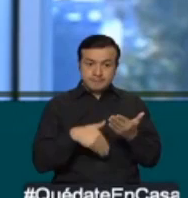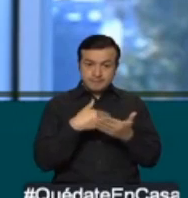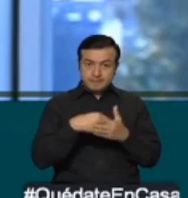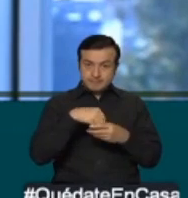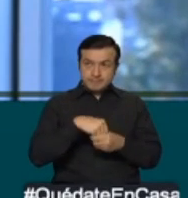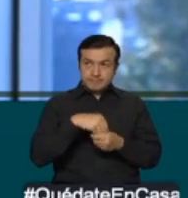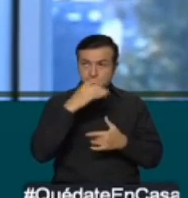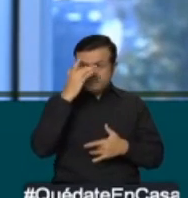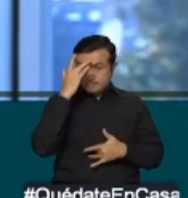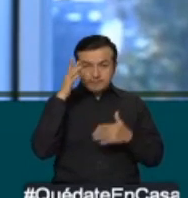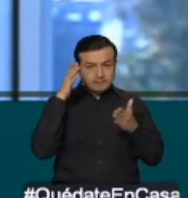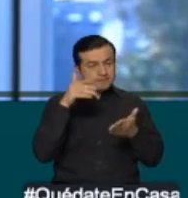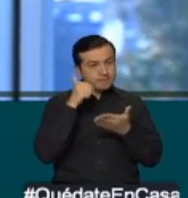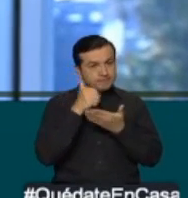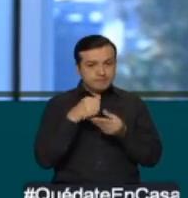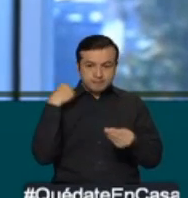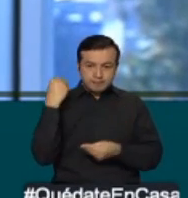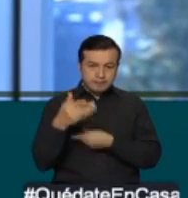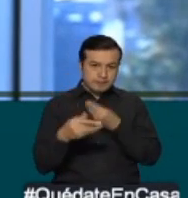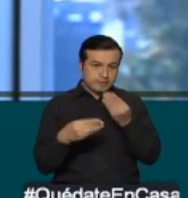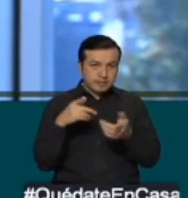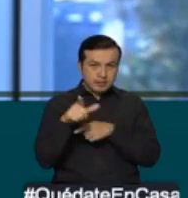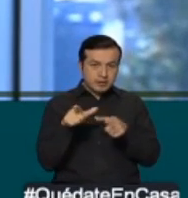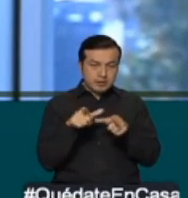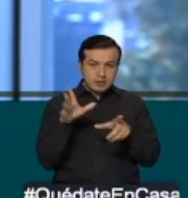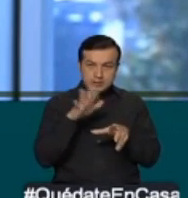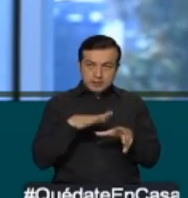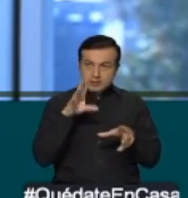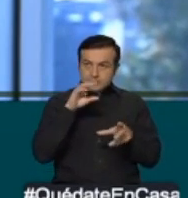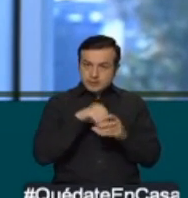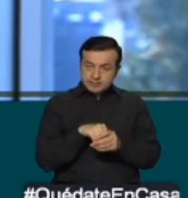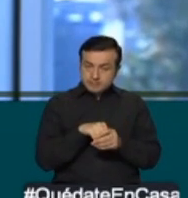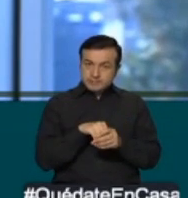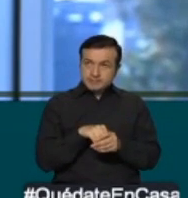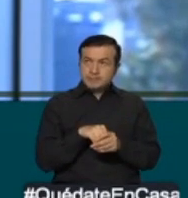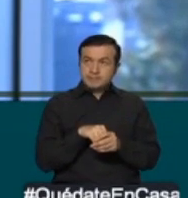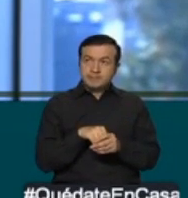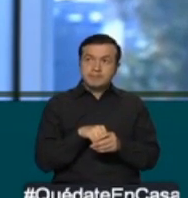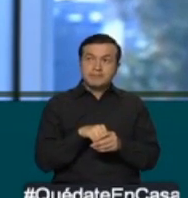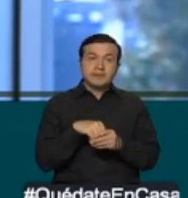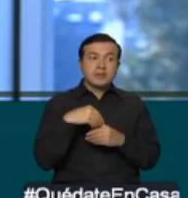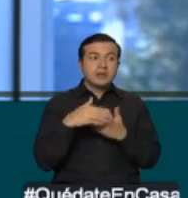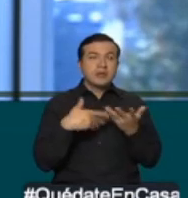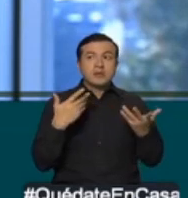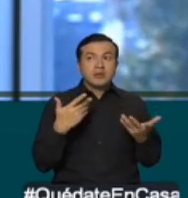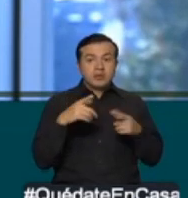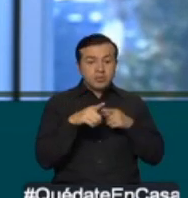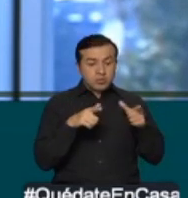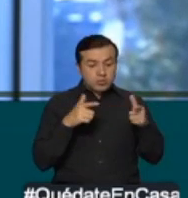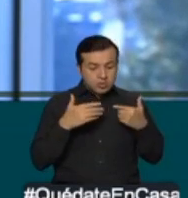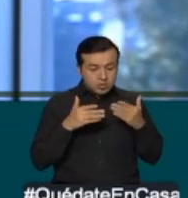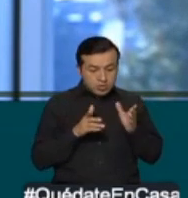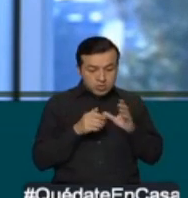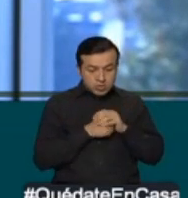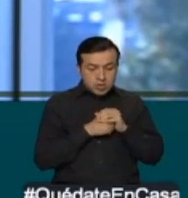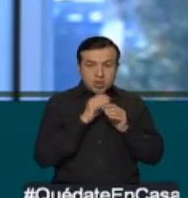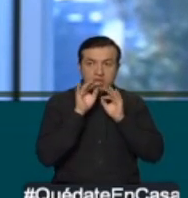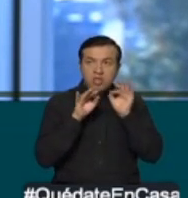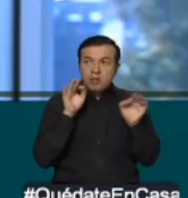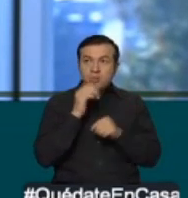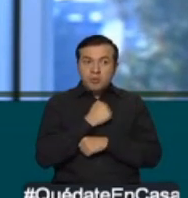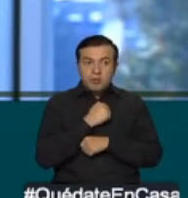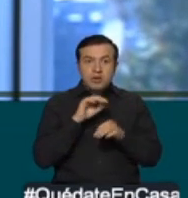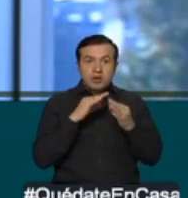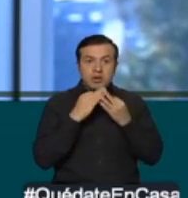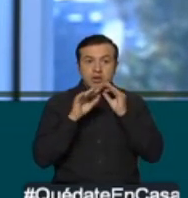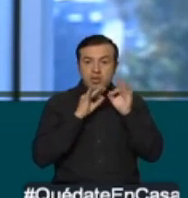infraestructuras vamos a tener que ubicarlos en esos espacios porque si no pueden estar en espacios de concentración su propia